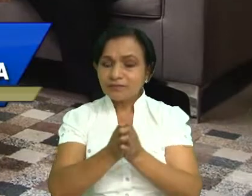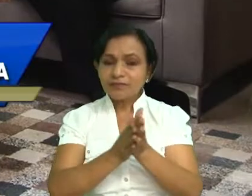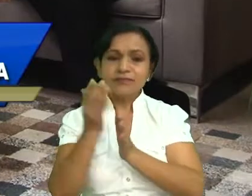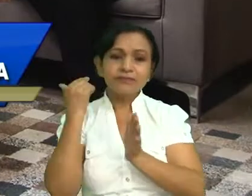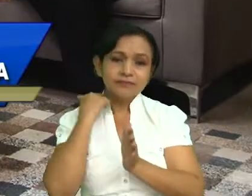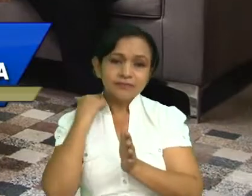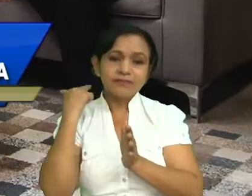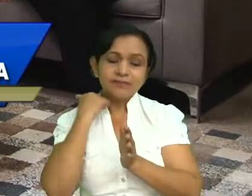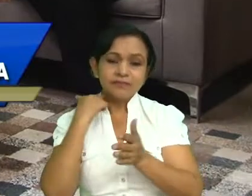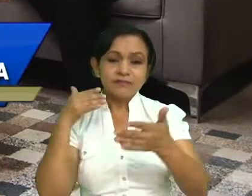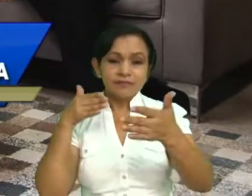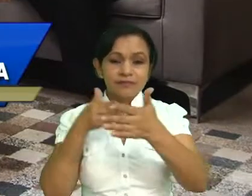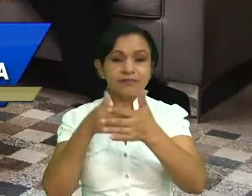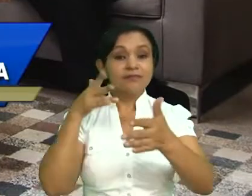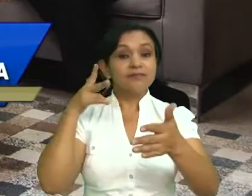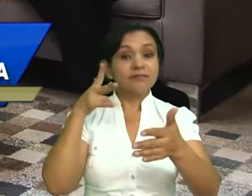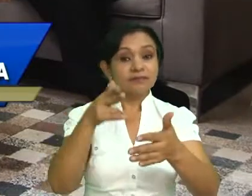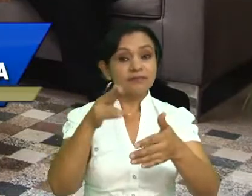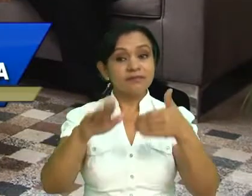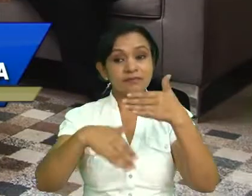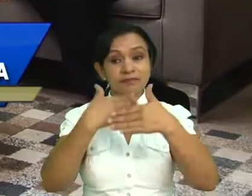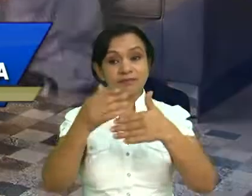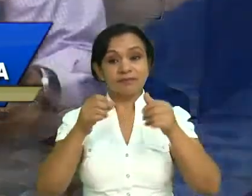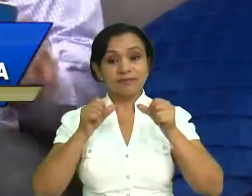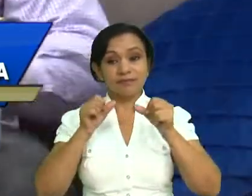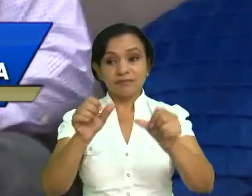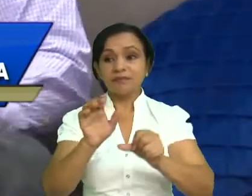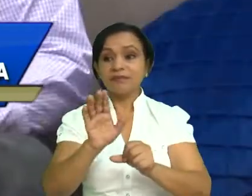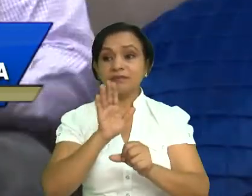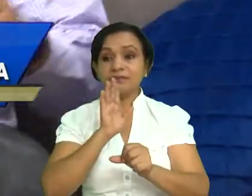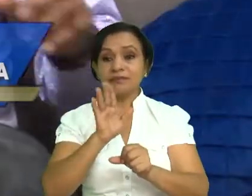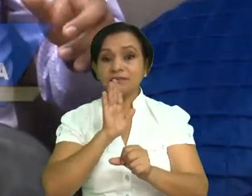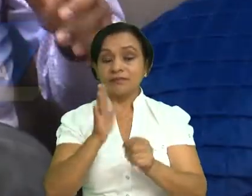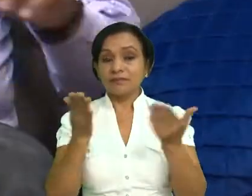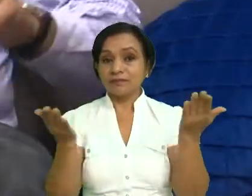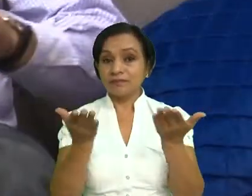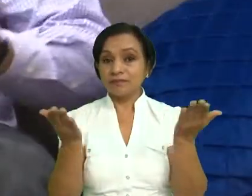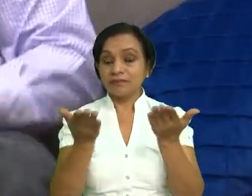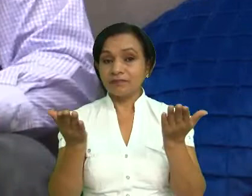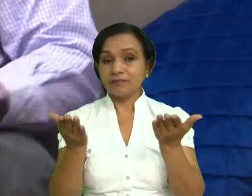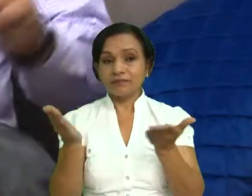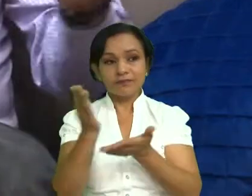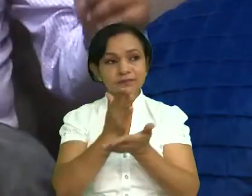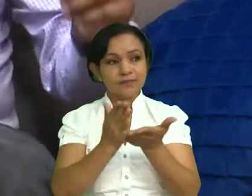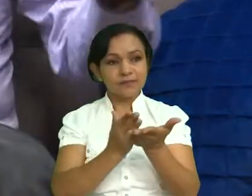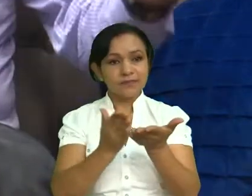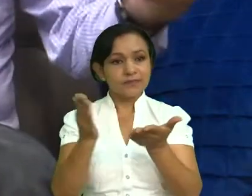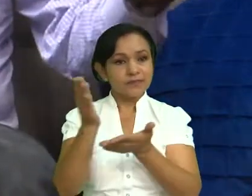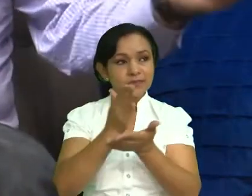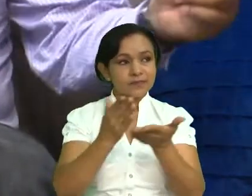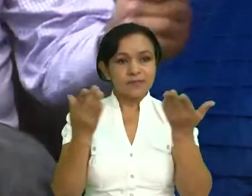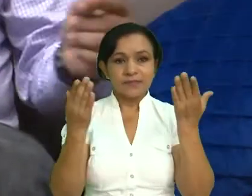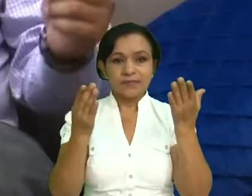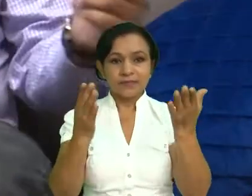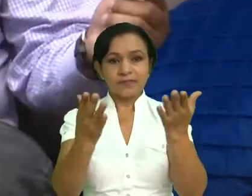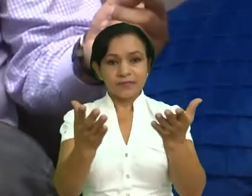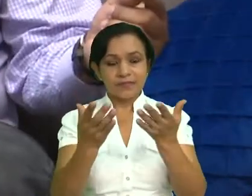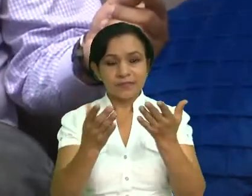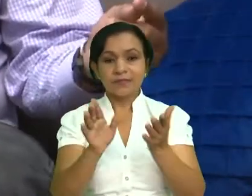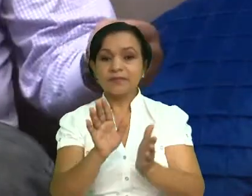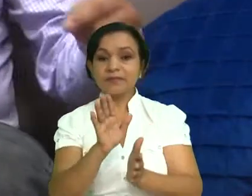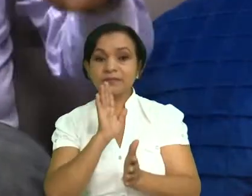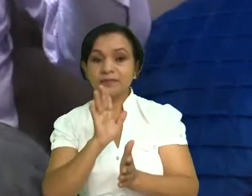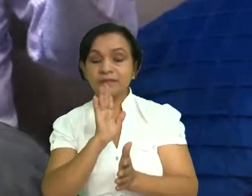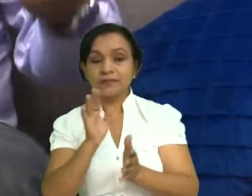momento. Tenemos que hacer una pausa, pero al volver quisiera que continuáramos hablando porque de repente pues hay otras cosas que quisiera continuar